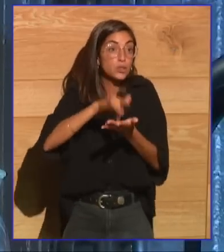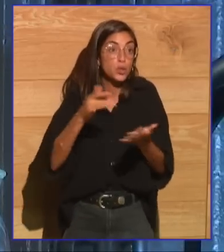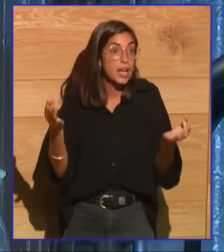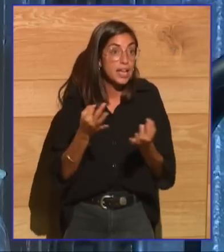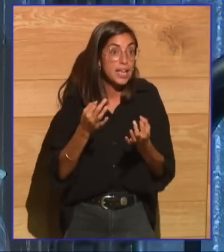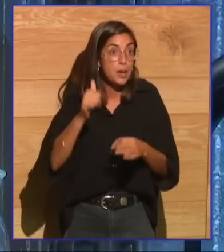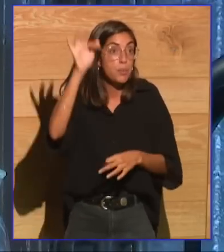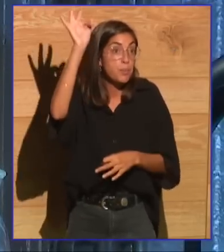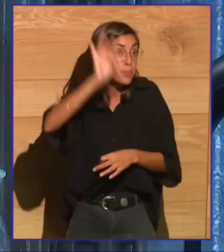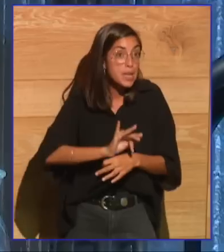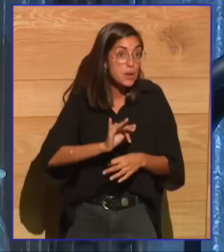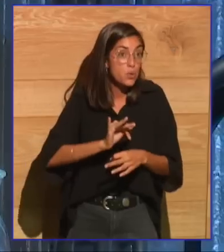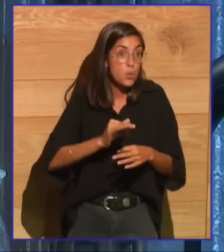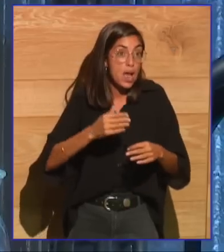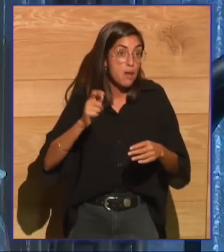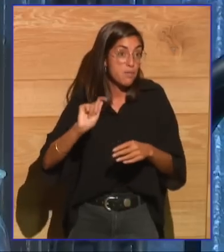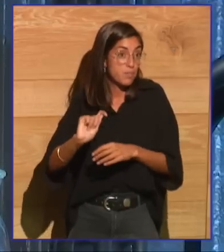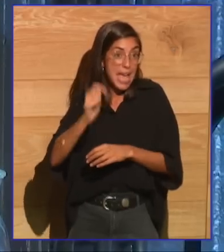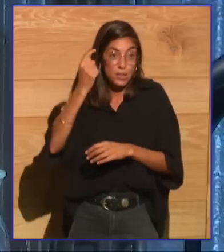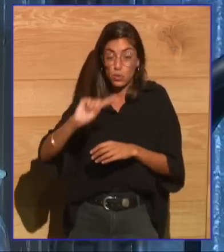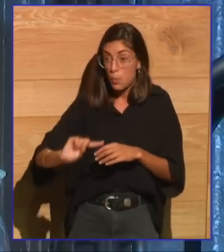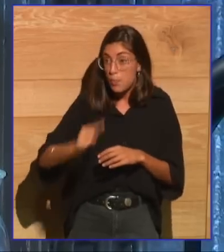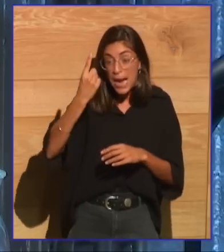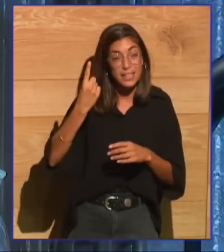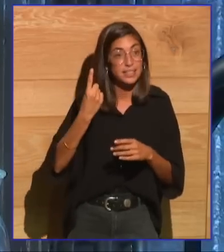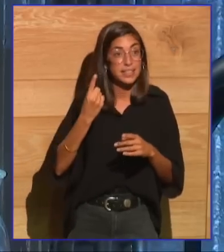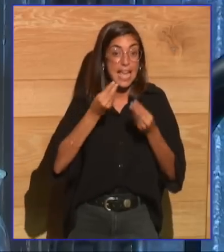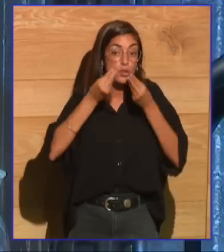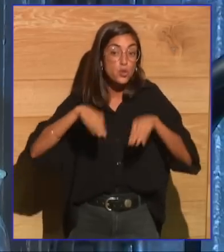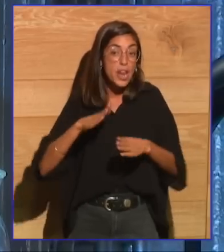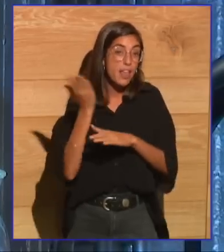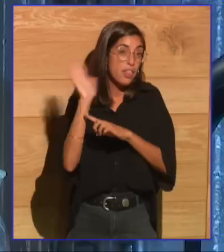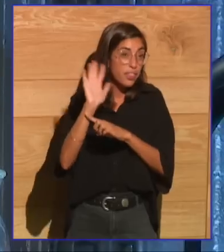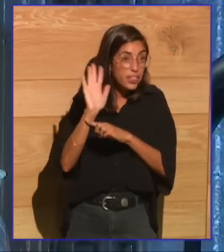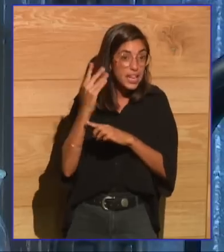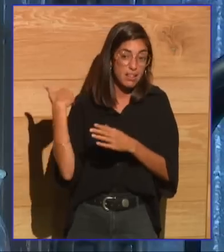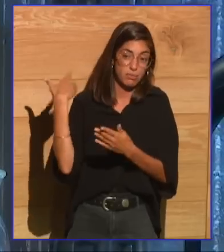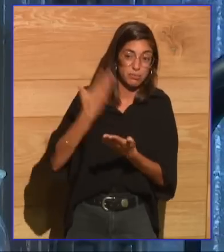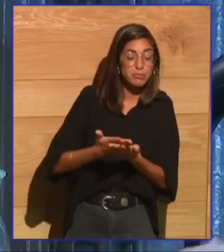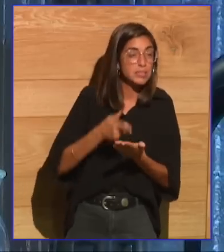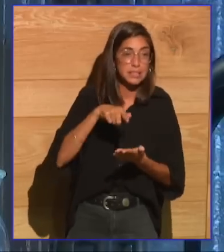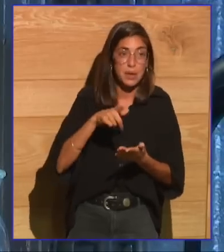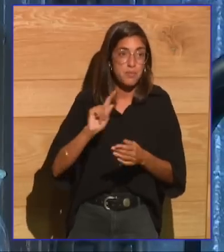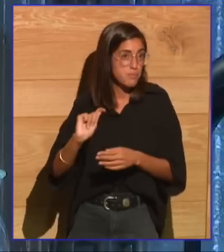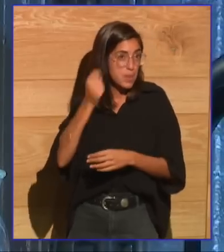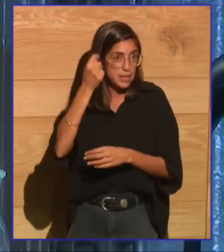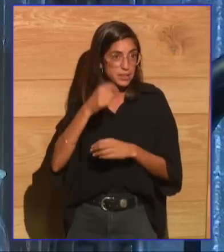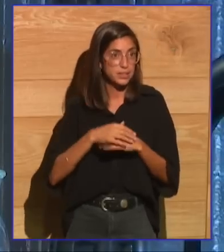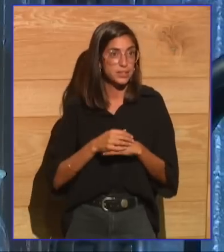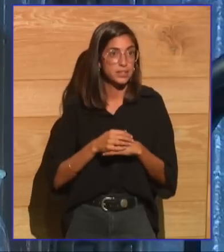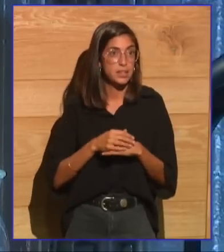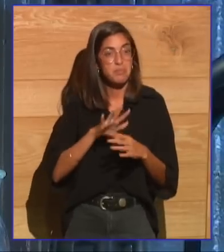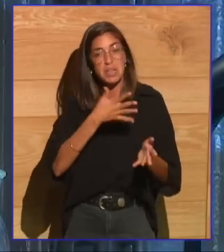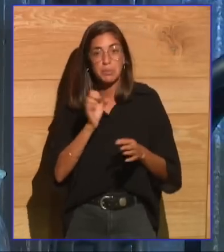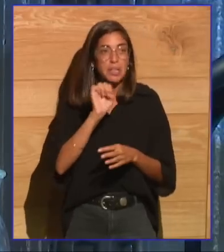la película más taquillera de la historia del cine el cuántos años estuvo un 14 15 años hasta que otra